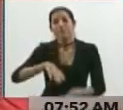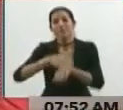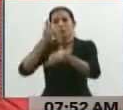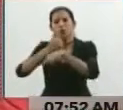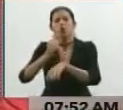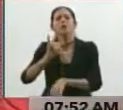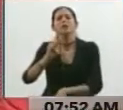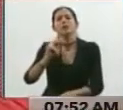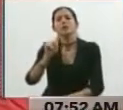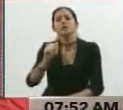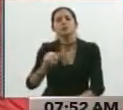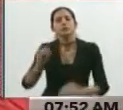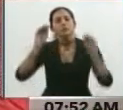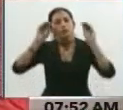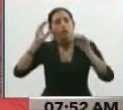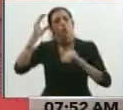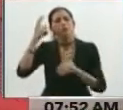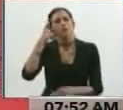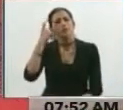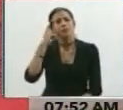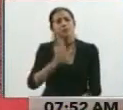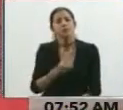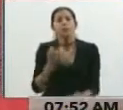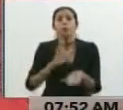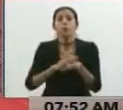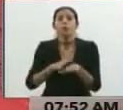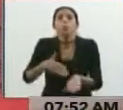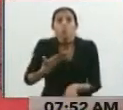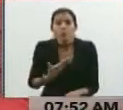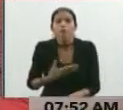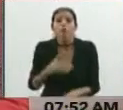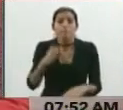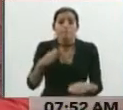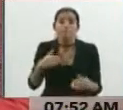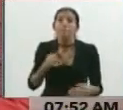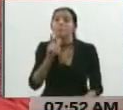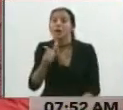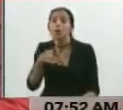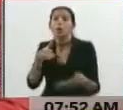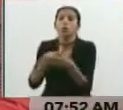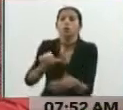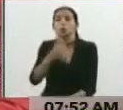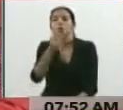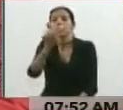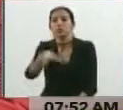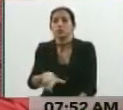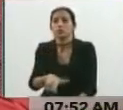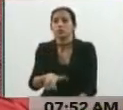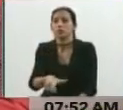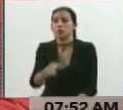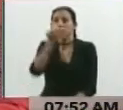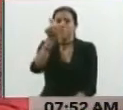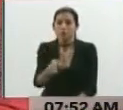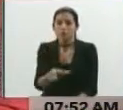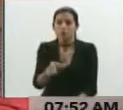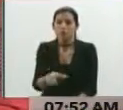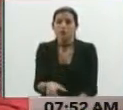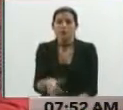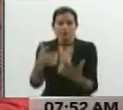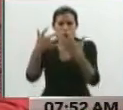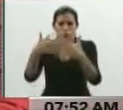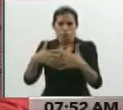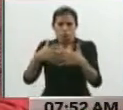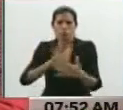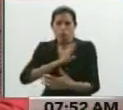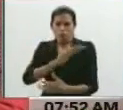crear conciencia tenemos que crear conciencia porque pueden ocasionar un daño a un tercero a las personas jurídicas dentro de los requisitos que le estamos exigiendo